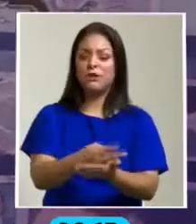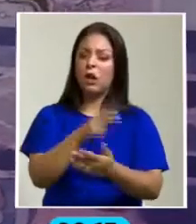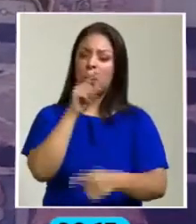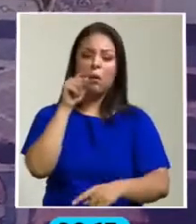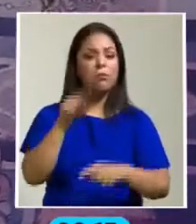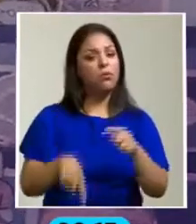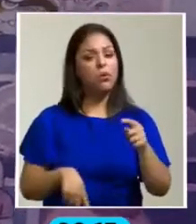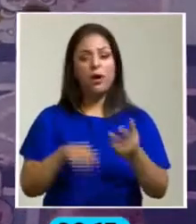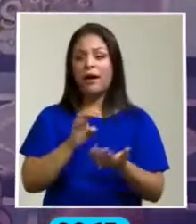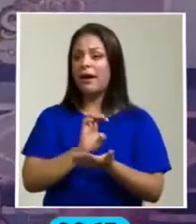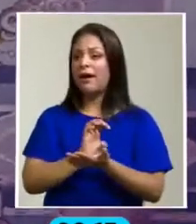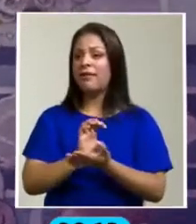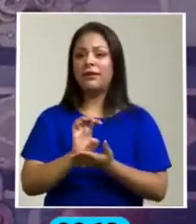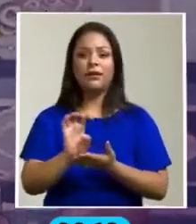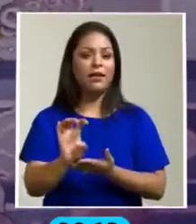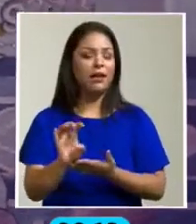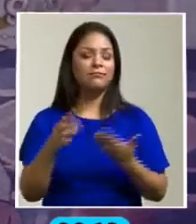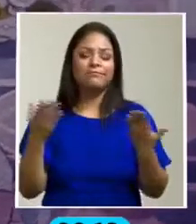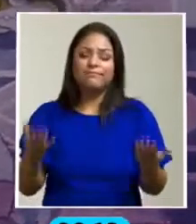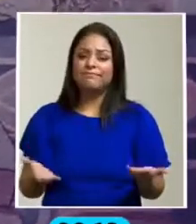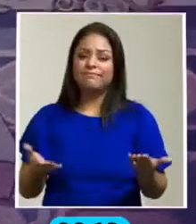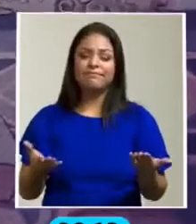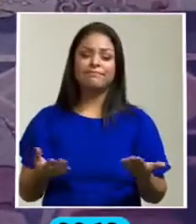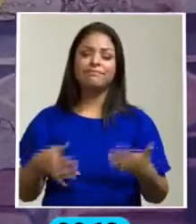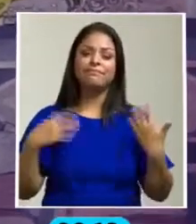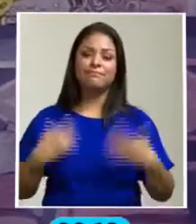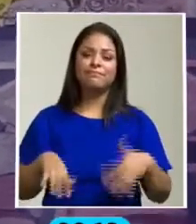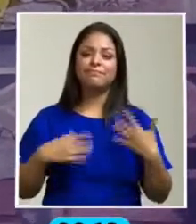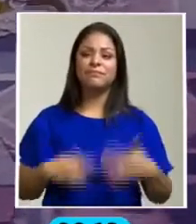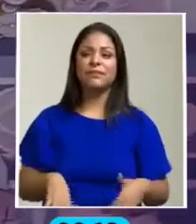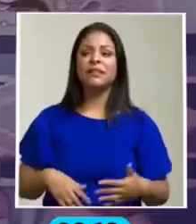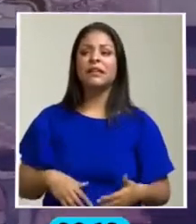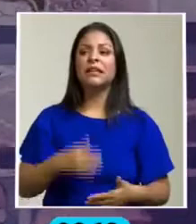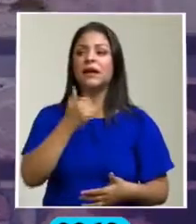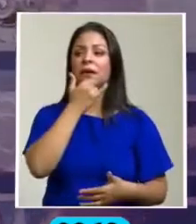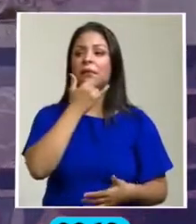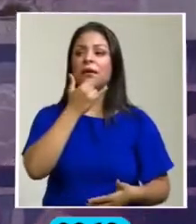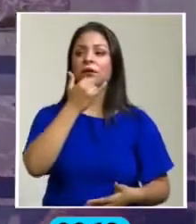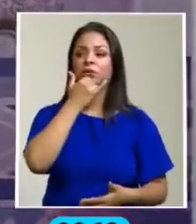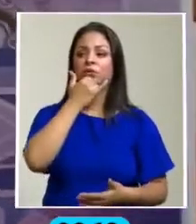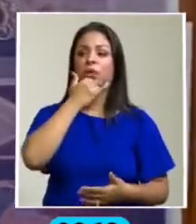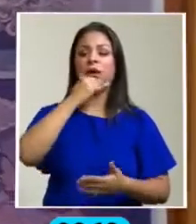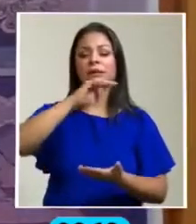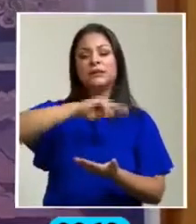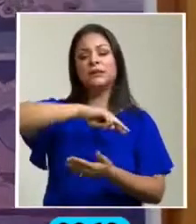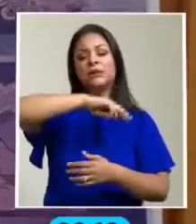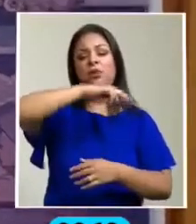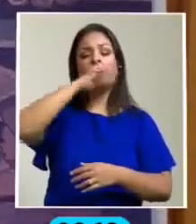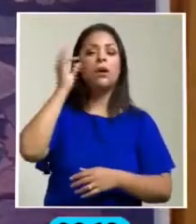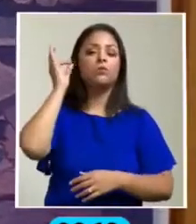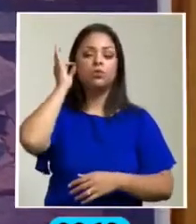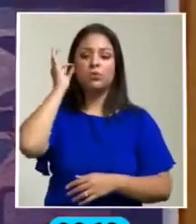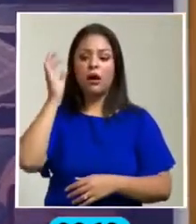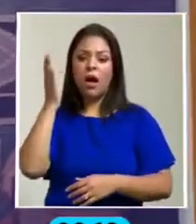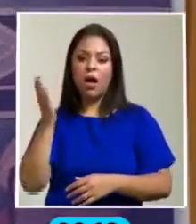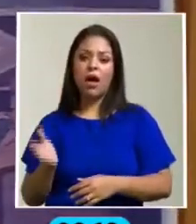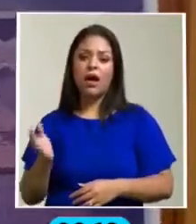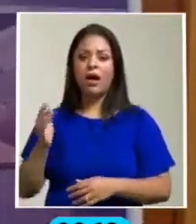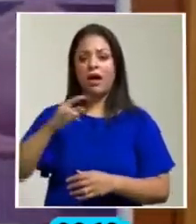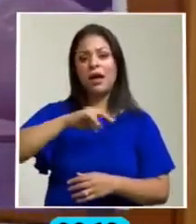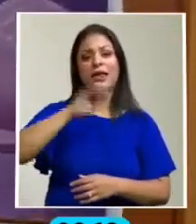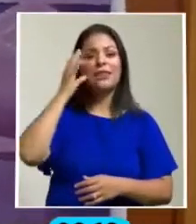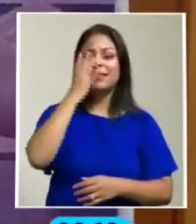Carla, niños y niñas! ¡Aplastó a una señora! ¡Ay, no! ¡Pero qué